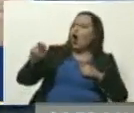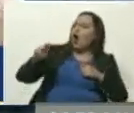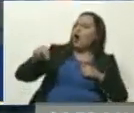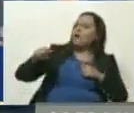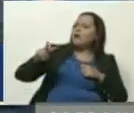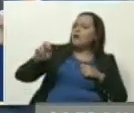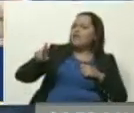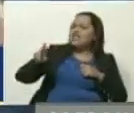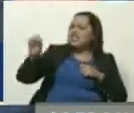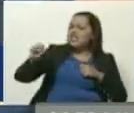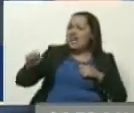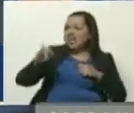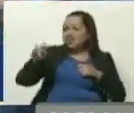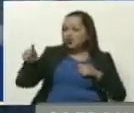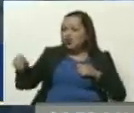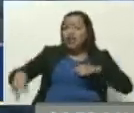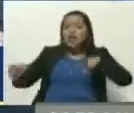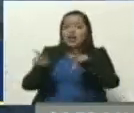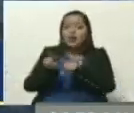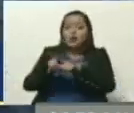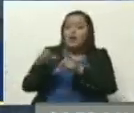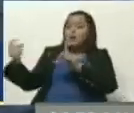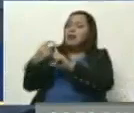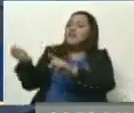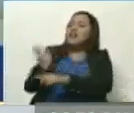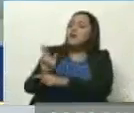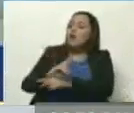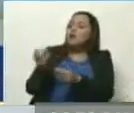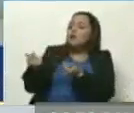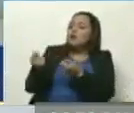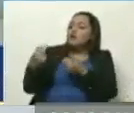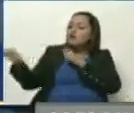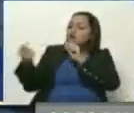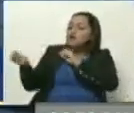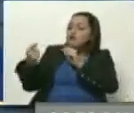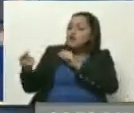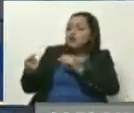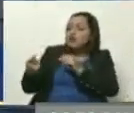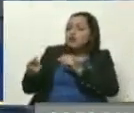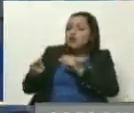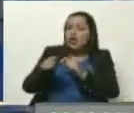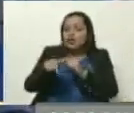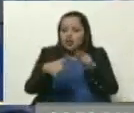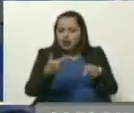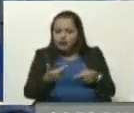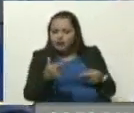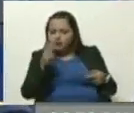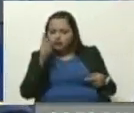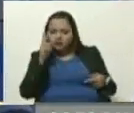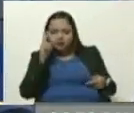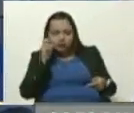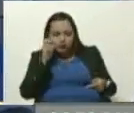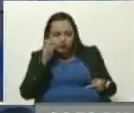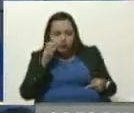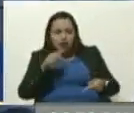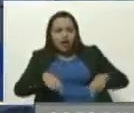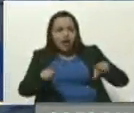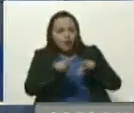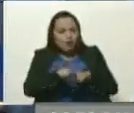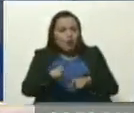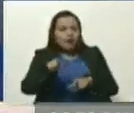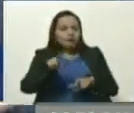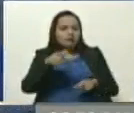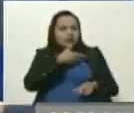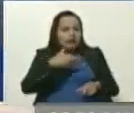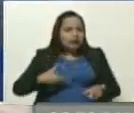vamos a hablar aquí rapidito, pues. Concreto. Vamos a hablar lo concreto. Luego se le escuché mucho al presidente Nicolás Maduro